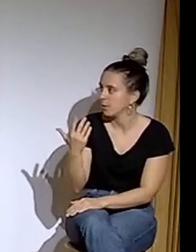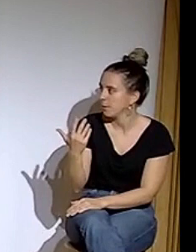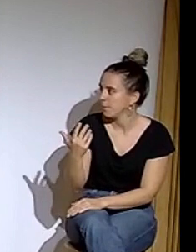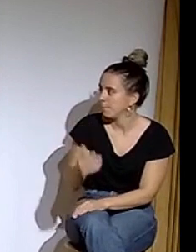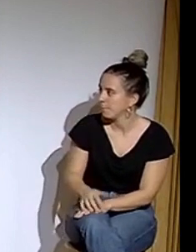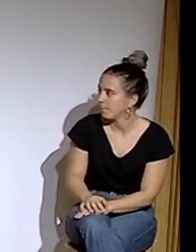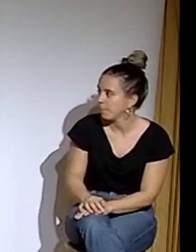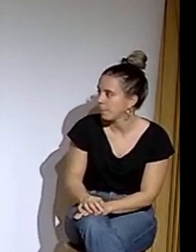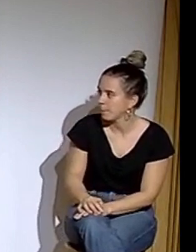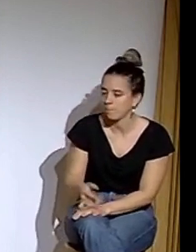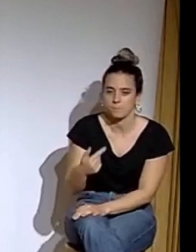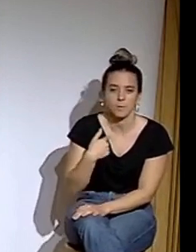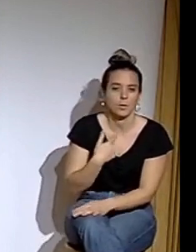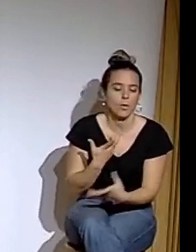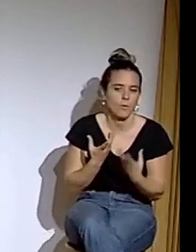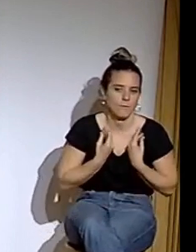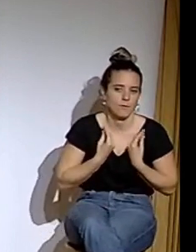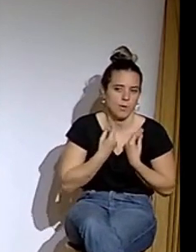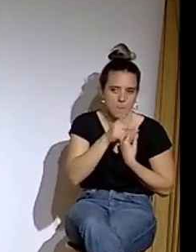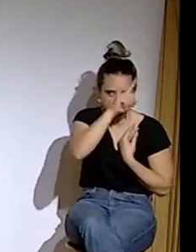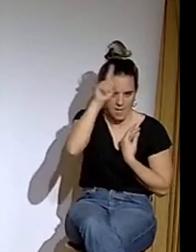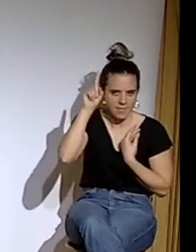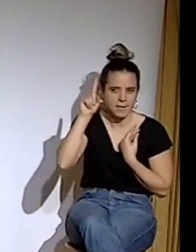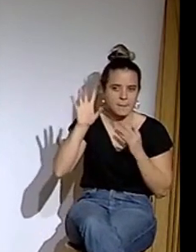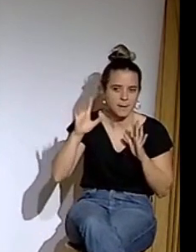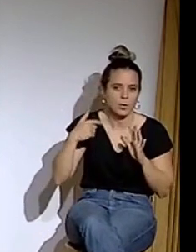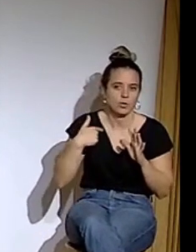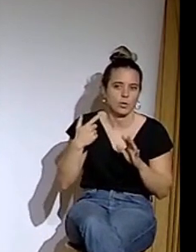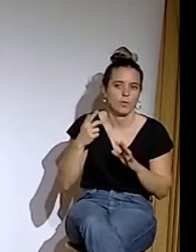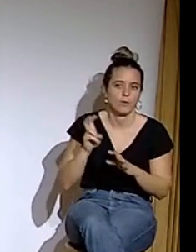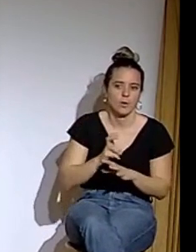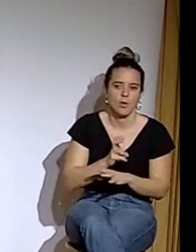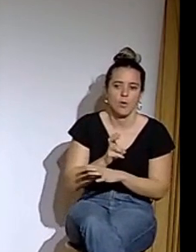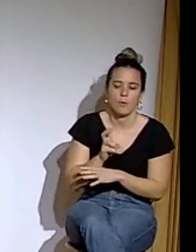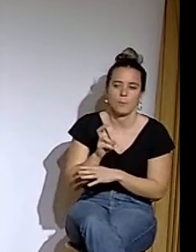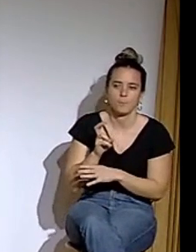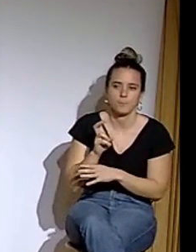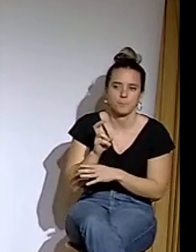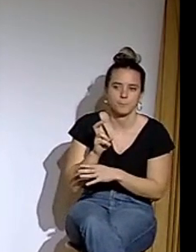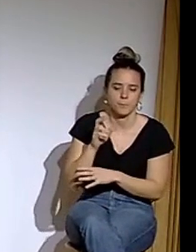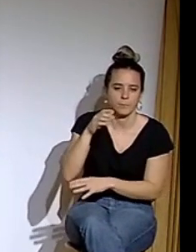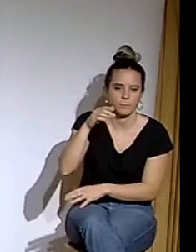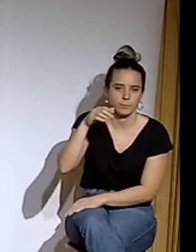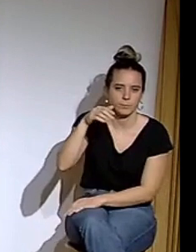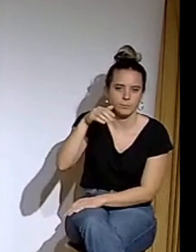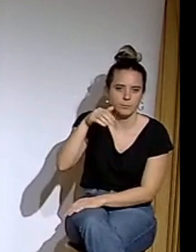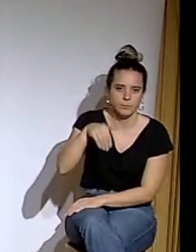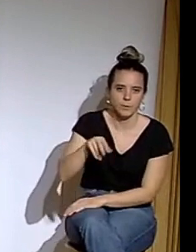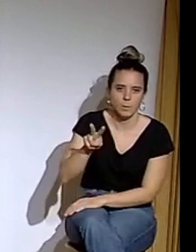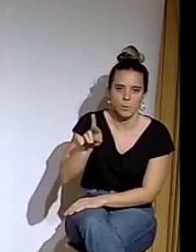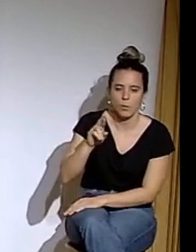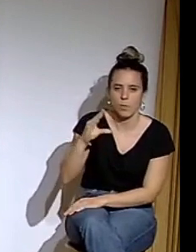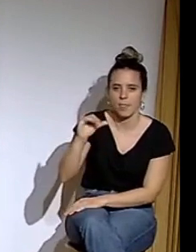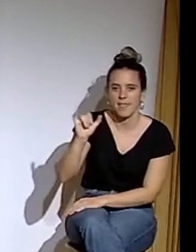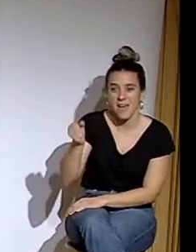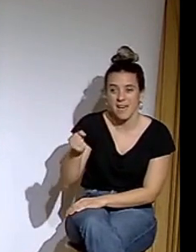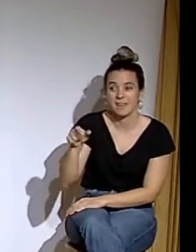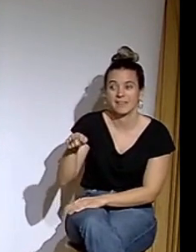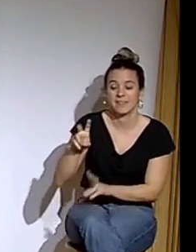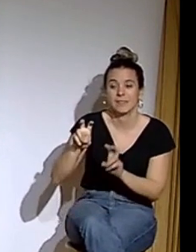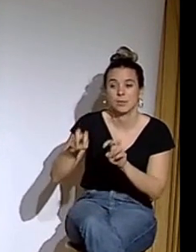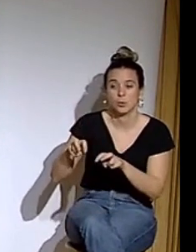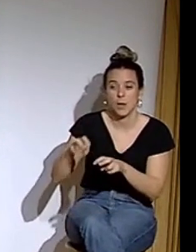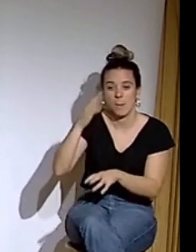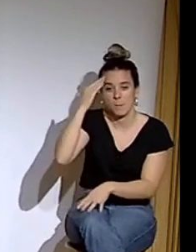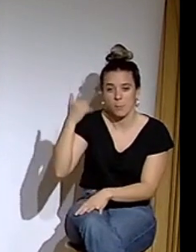estoy afincada en Madrid desde hace mucho tiempo pero yo soy de murcia y ahí también o sea todo lo que es rural todo lo que es popular